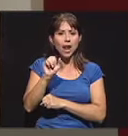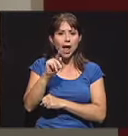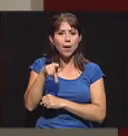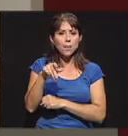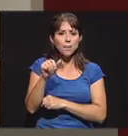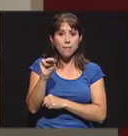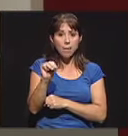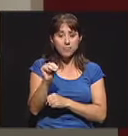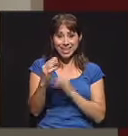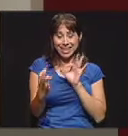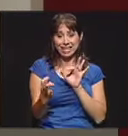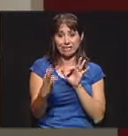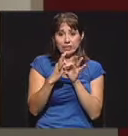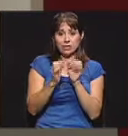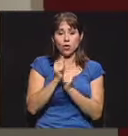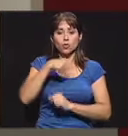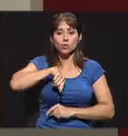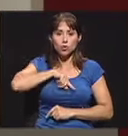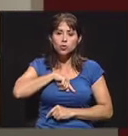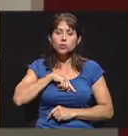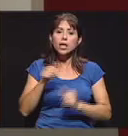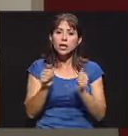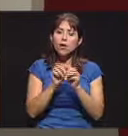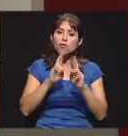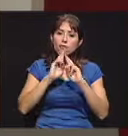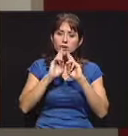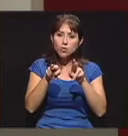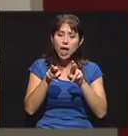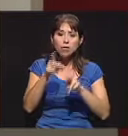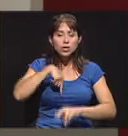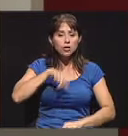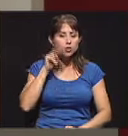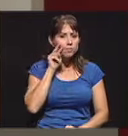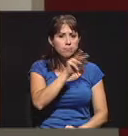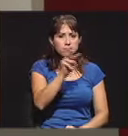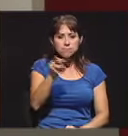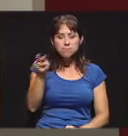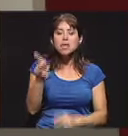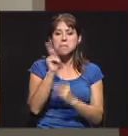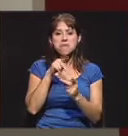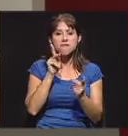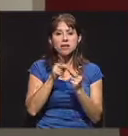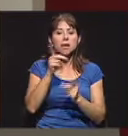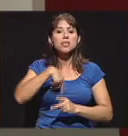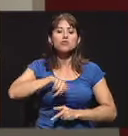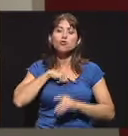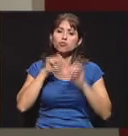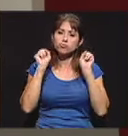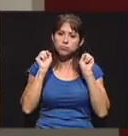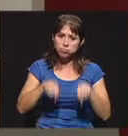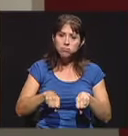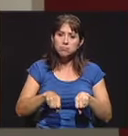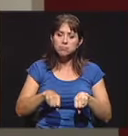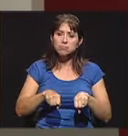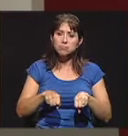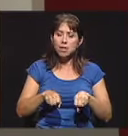con esa gran alianza que ha hecho con nosotros y con los resultados que estamos viendo, perfectamente vamos a poder